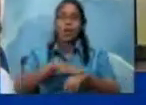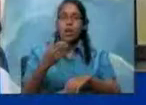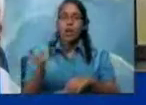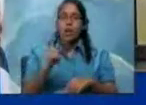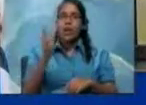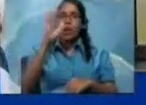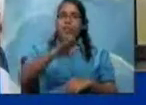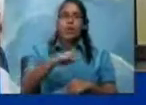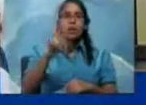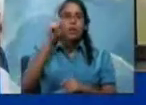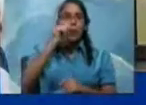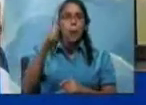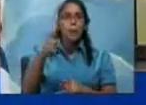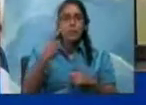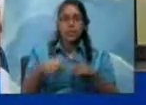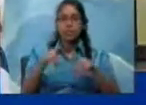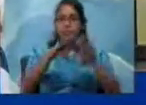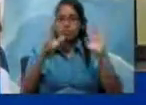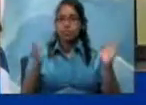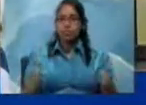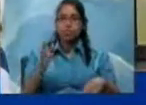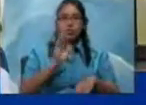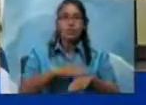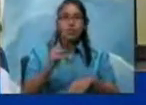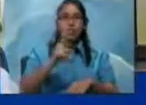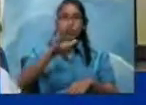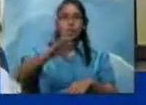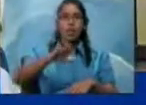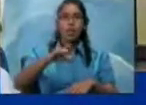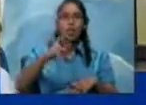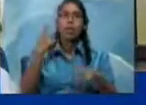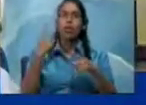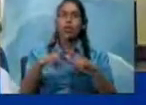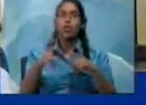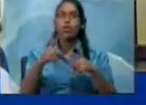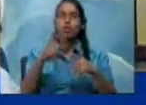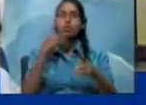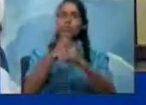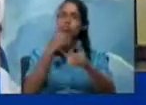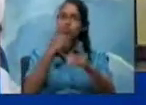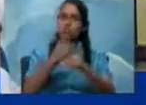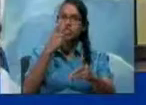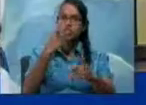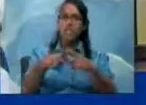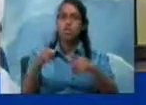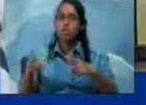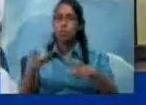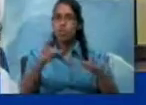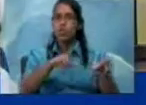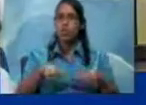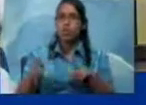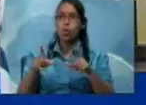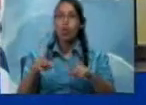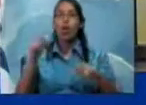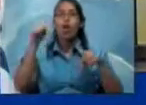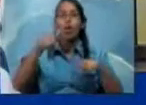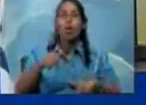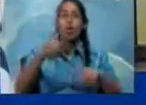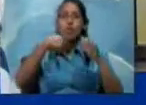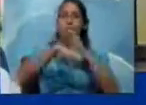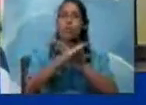estaba Pedro allí en el sepulcro porque qué no estaba Juan Felipe Andrés Natanael Bartolomé hoy vamos a